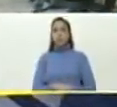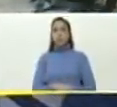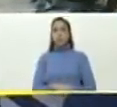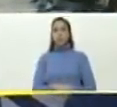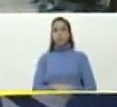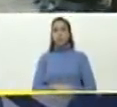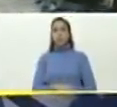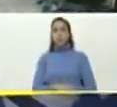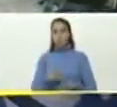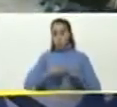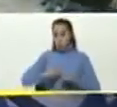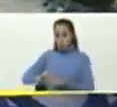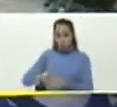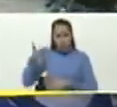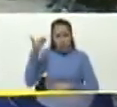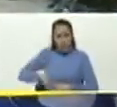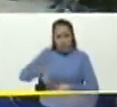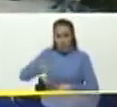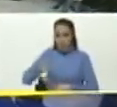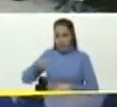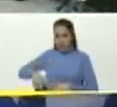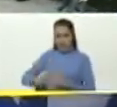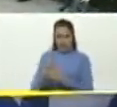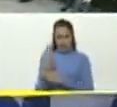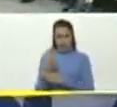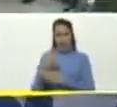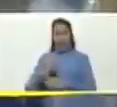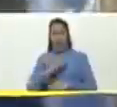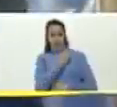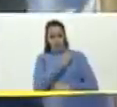Es uno de los salones principales del Palacio Presidencial.